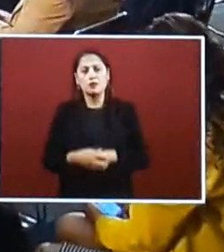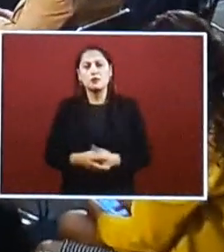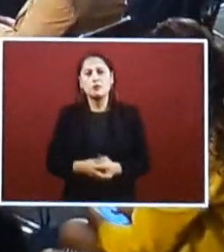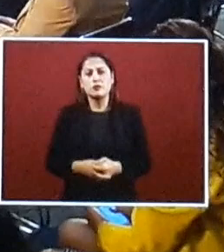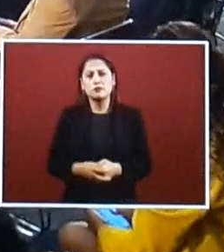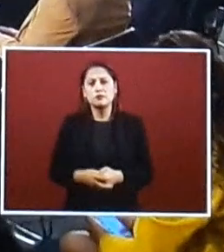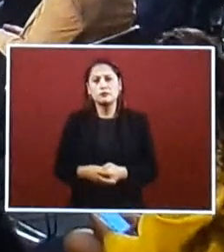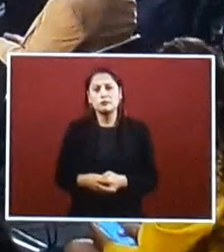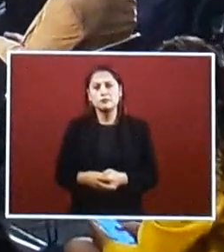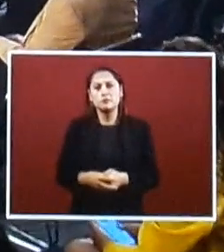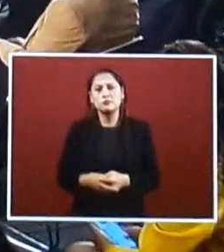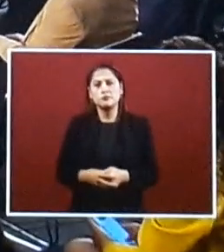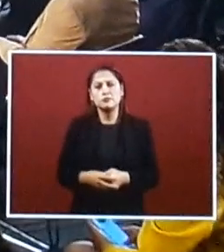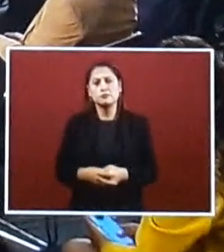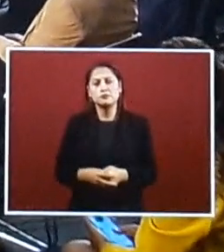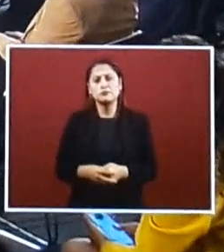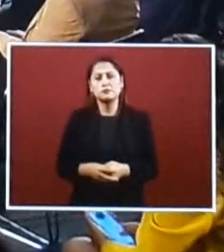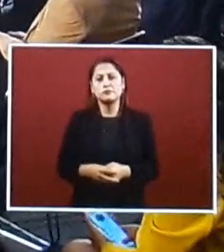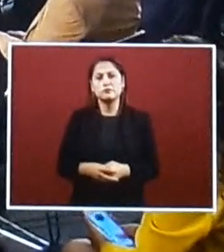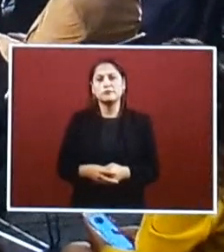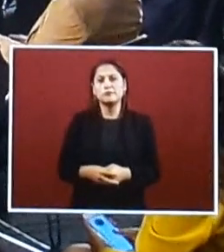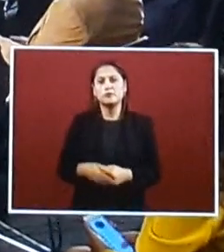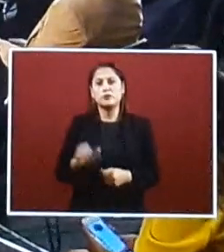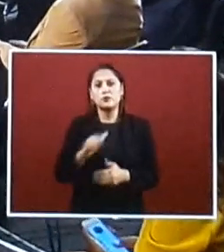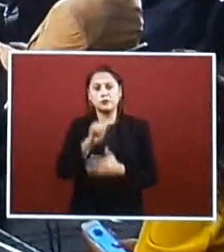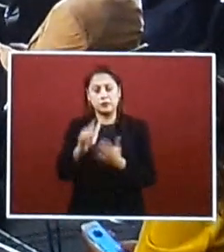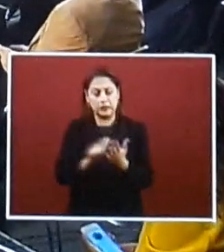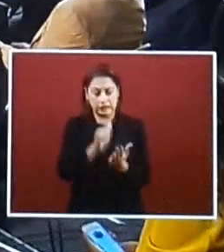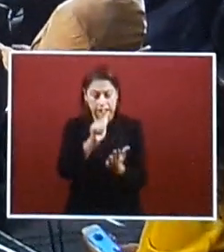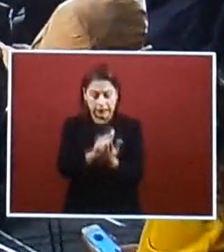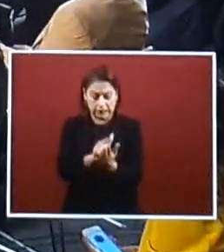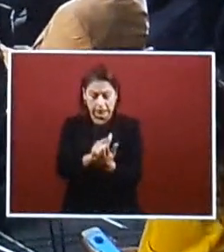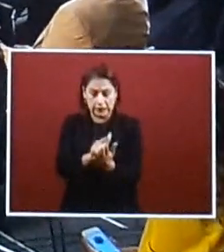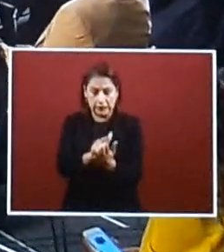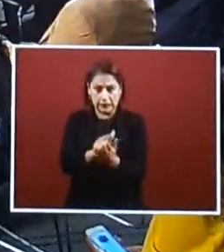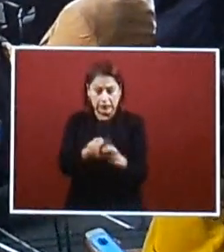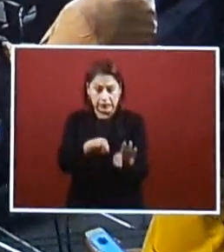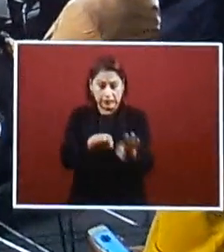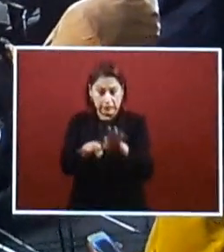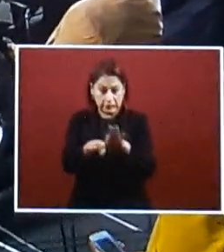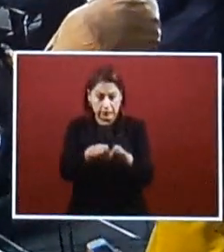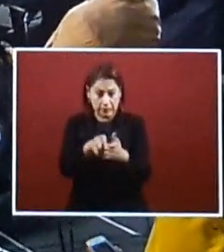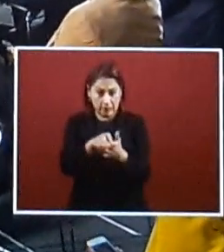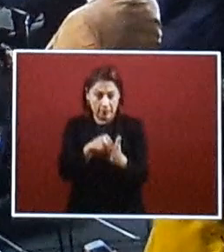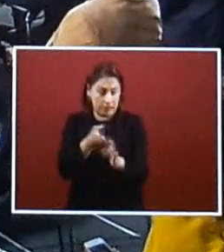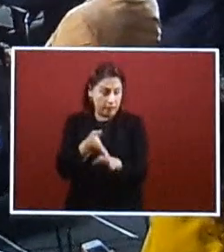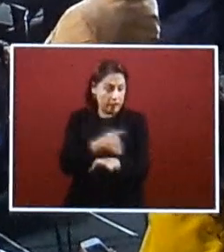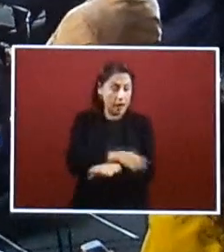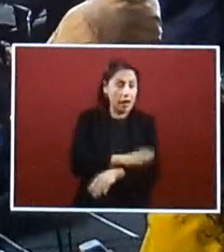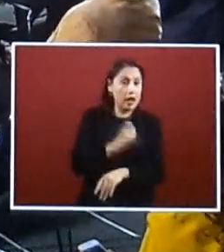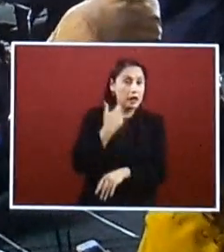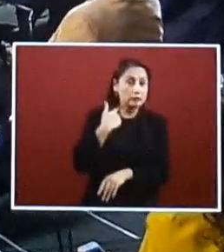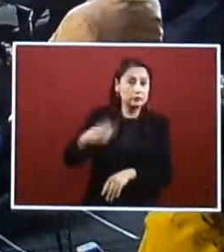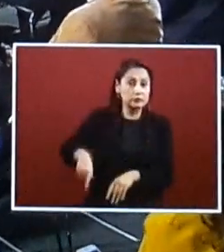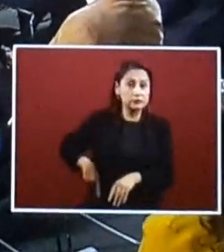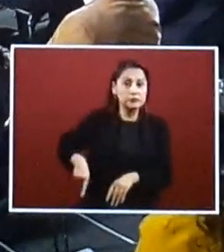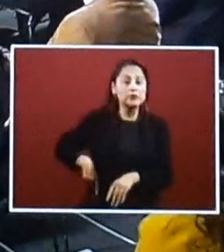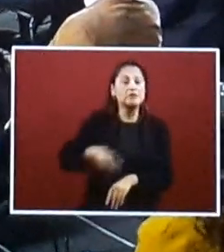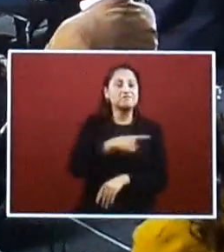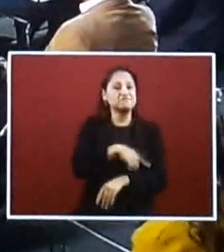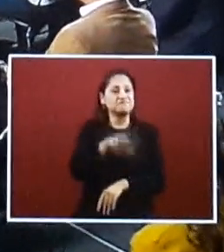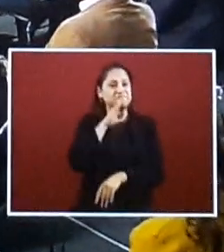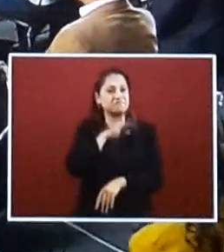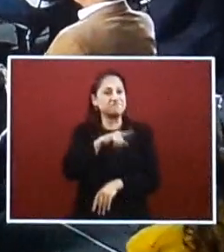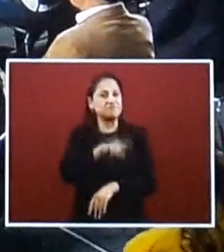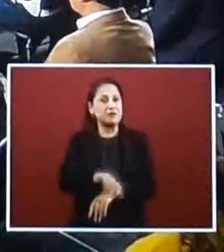Toda la mal llamada reforma laboral consistió en eso, en poder contratar por hora a los